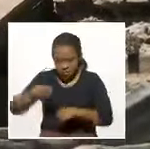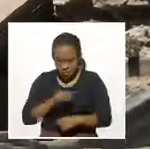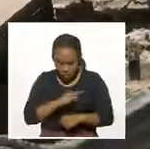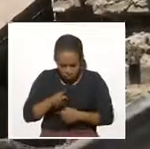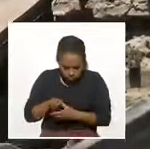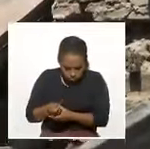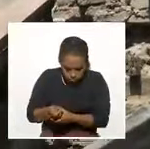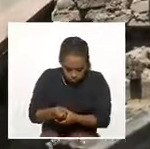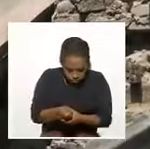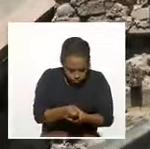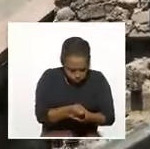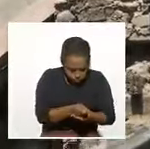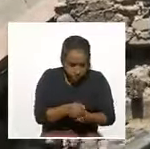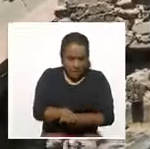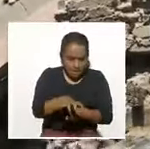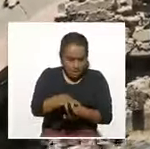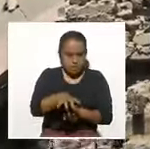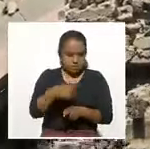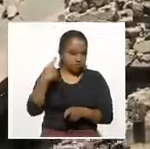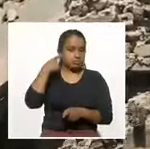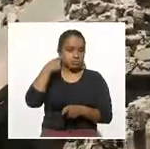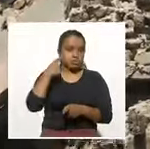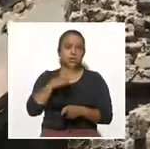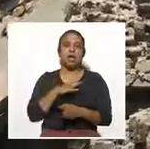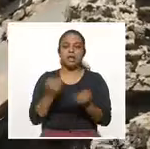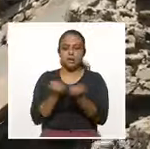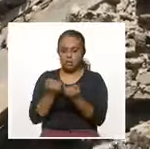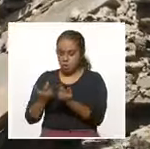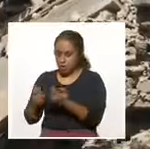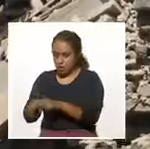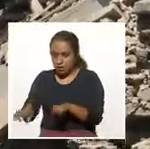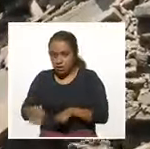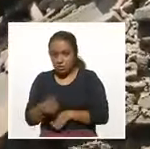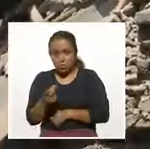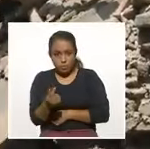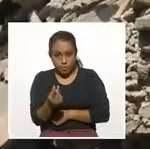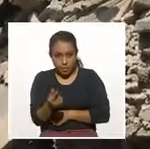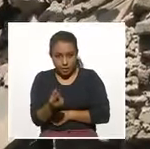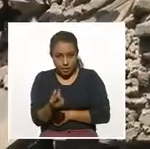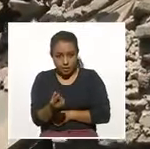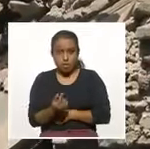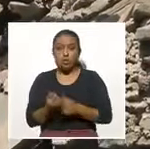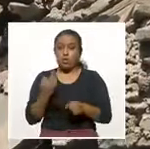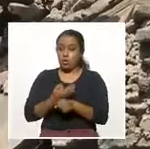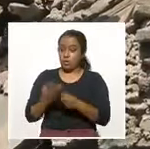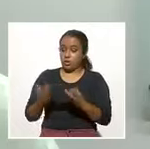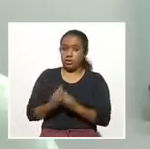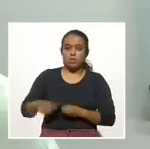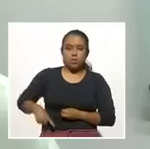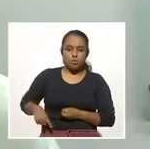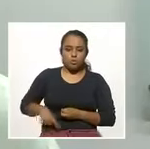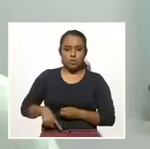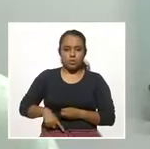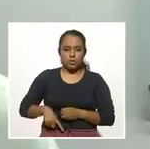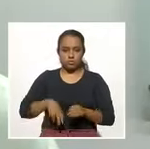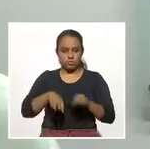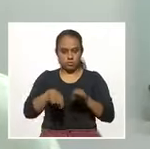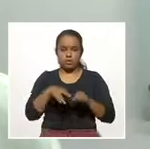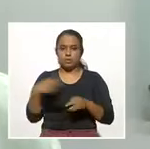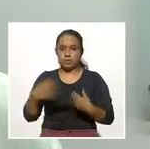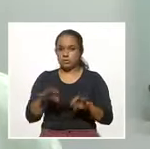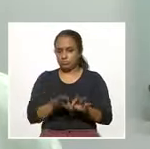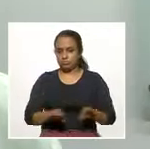Entonces escaneamos los edificios, tenemos un binomio canino, estamos ahorita con el gobierno haciendo una colaboración muy